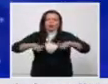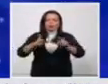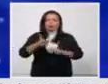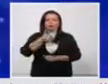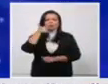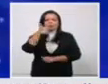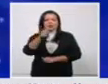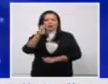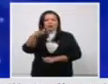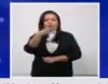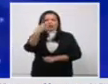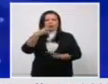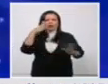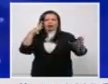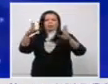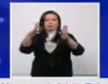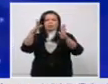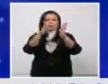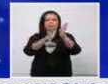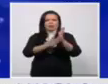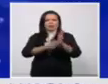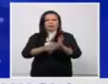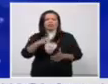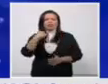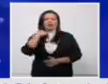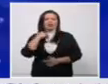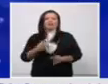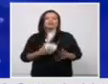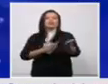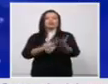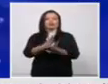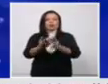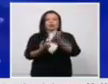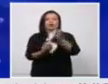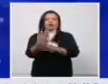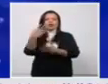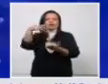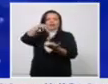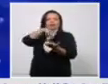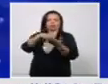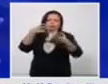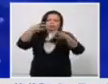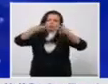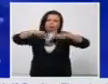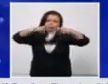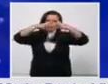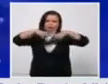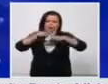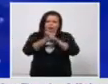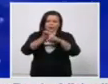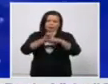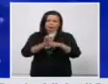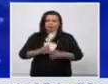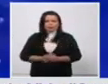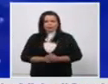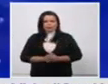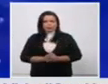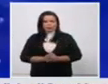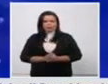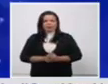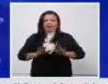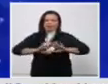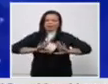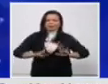el nuestro a la red de laboratorios biomoleculares destinados en Cuba al estudio de la COVID-19. Yo así me despido por